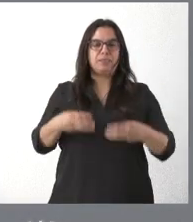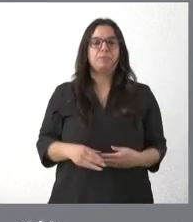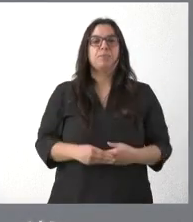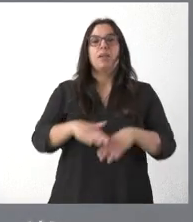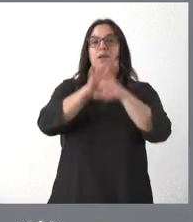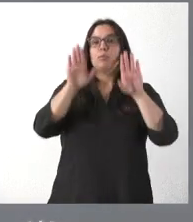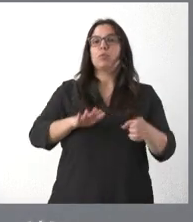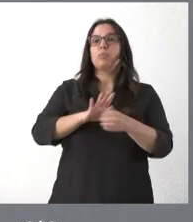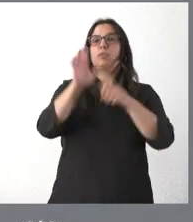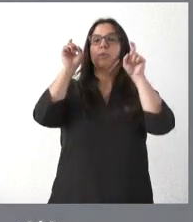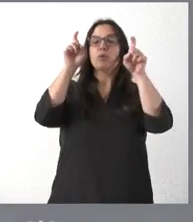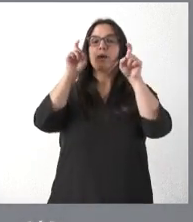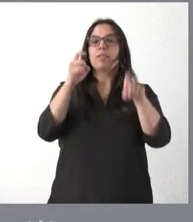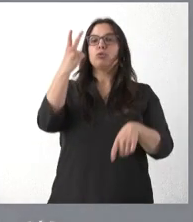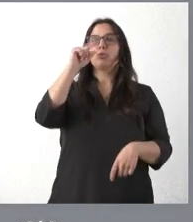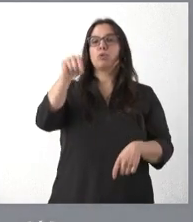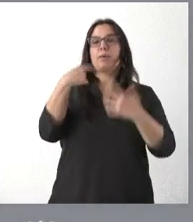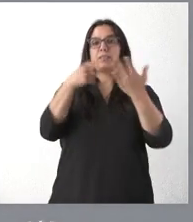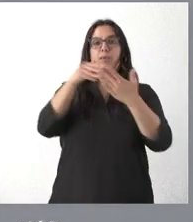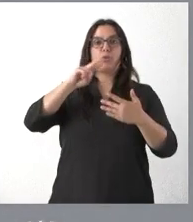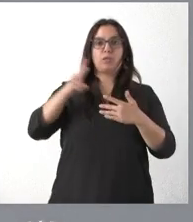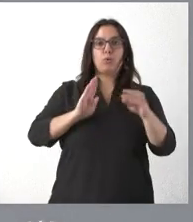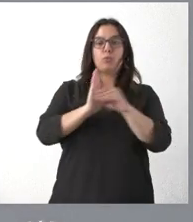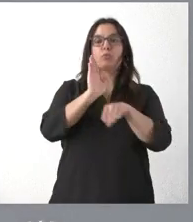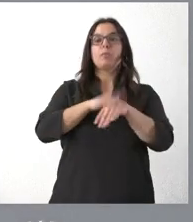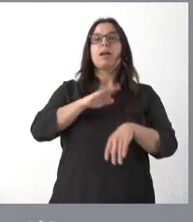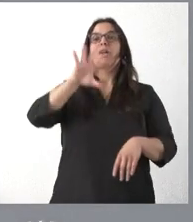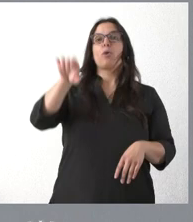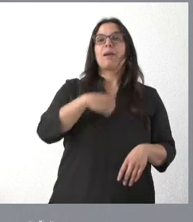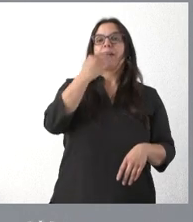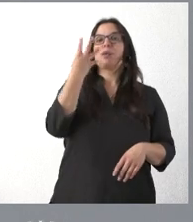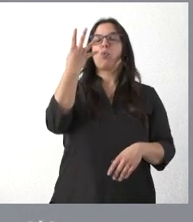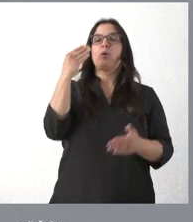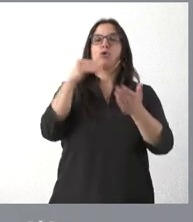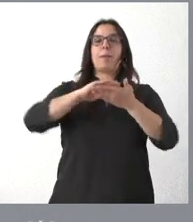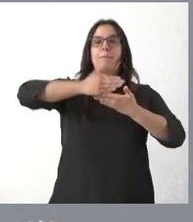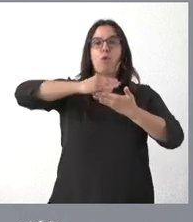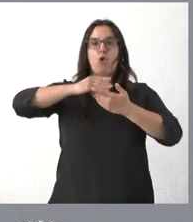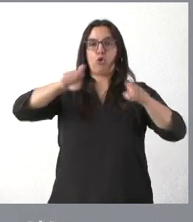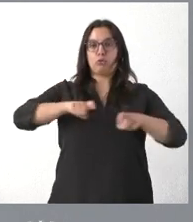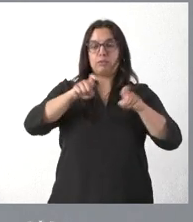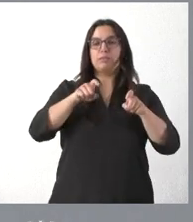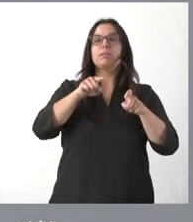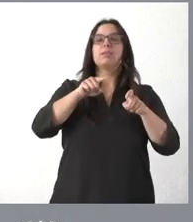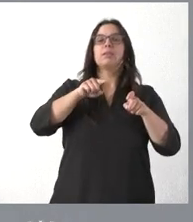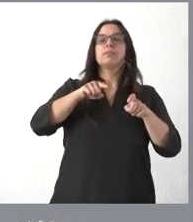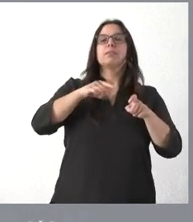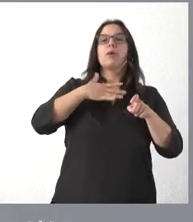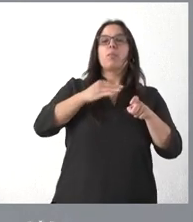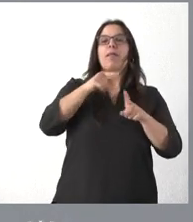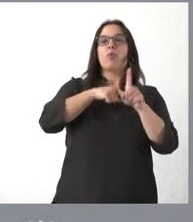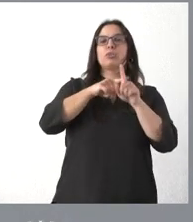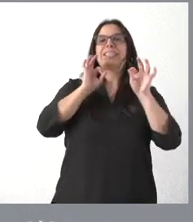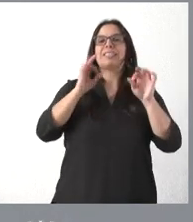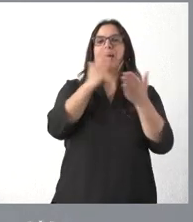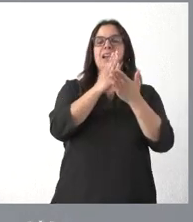en el ámbito de Educación una inversión de 2,6 millones de euros en la compra de casi 4.000 ordenadores portátiles convertibles para su uso en primaria en